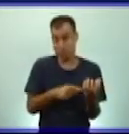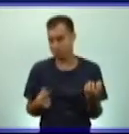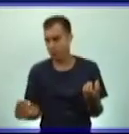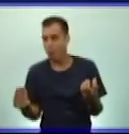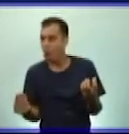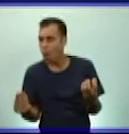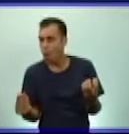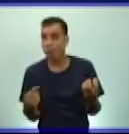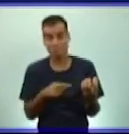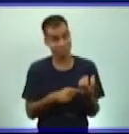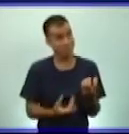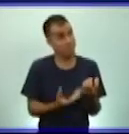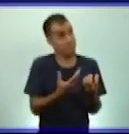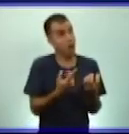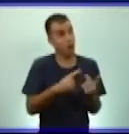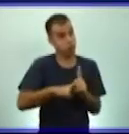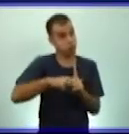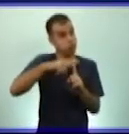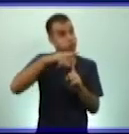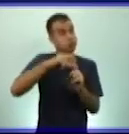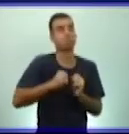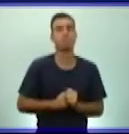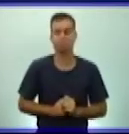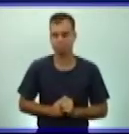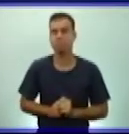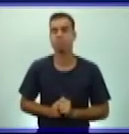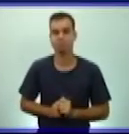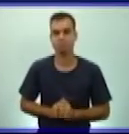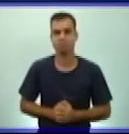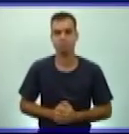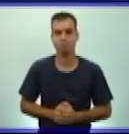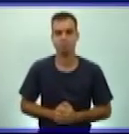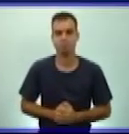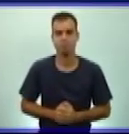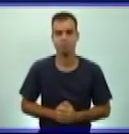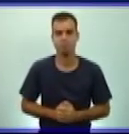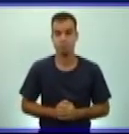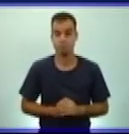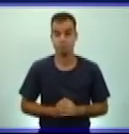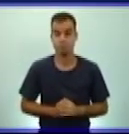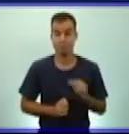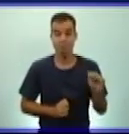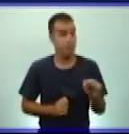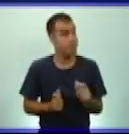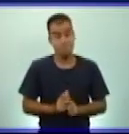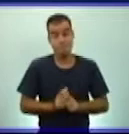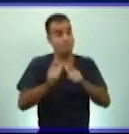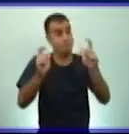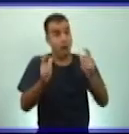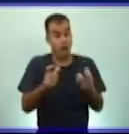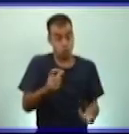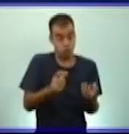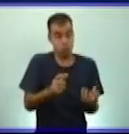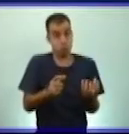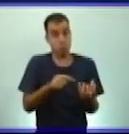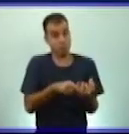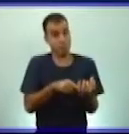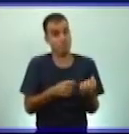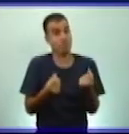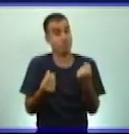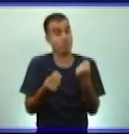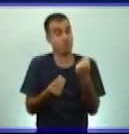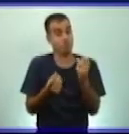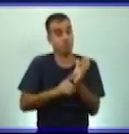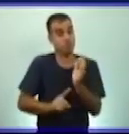más la temperatura? Pues en el caso 1, donde se ha suministrado mayor cantidad de energía. Podemos